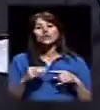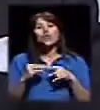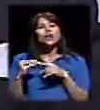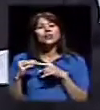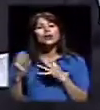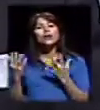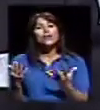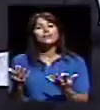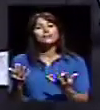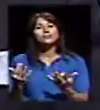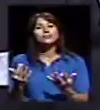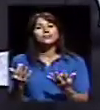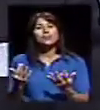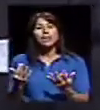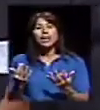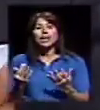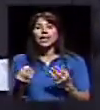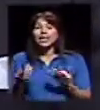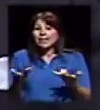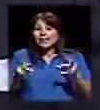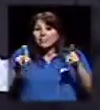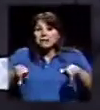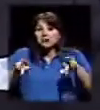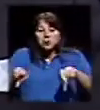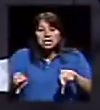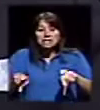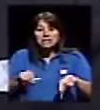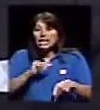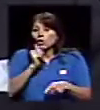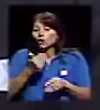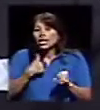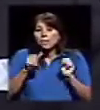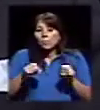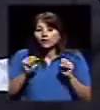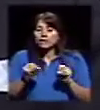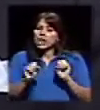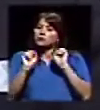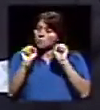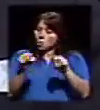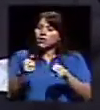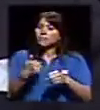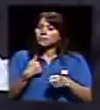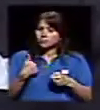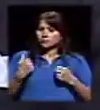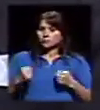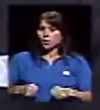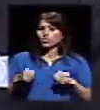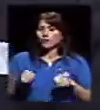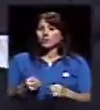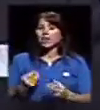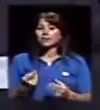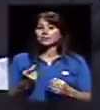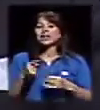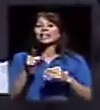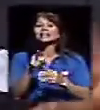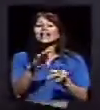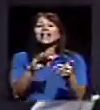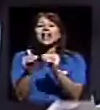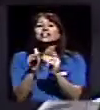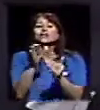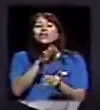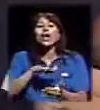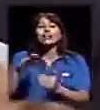la posibilidad para quien no tiene posibilidades en un momento dado. Es la ciudad de la esperanza. Así